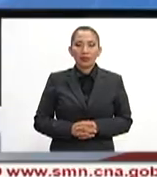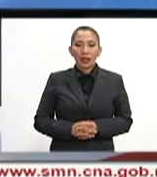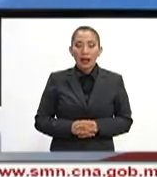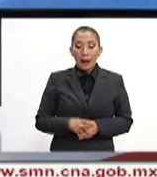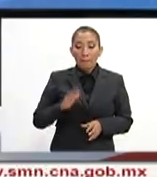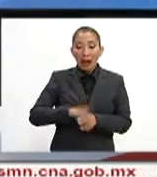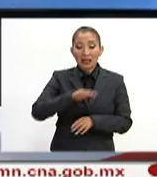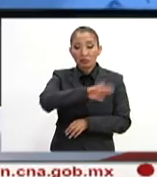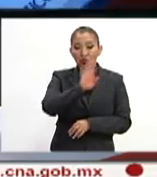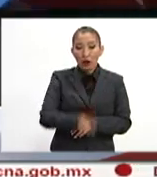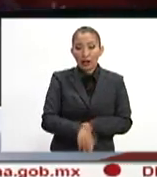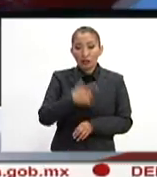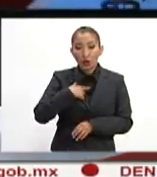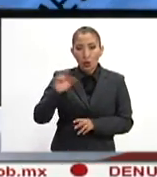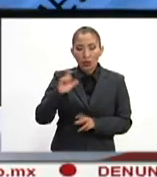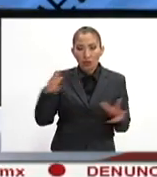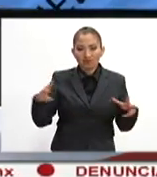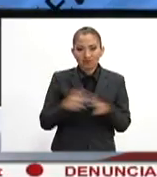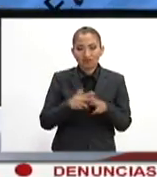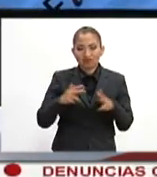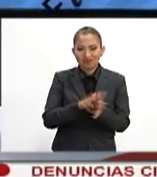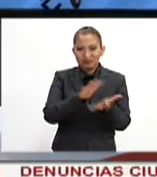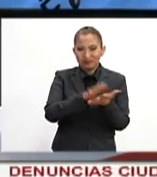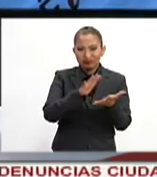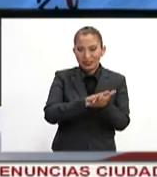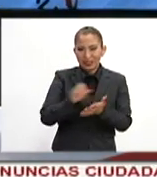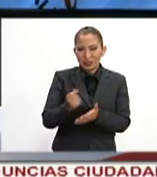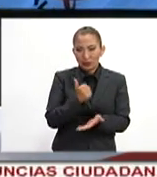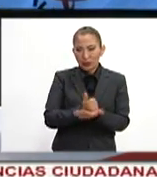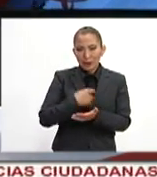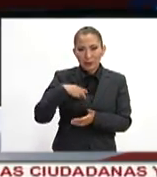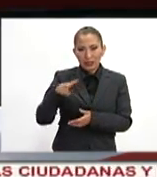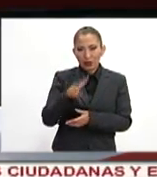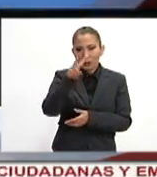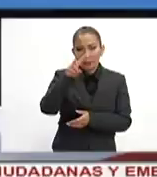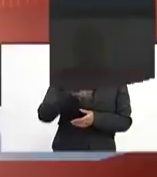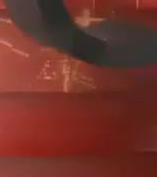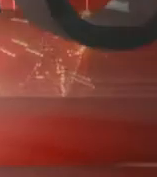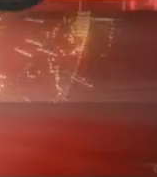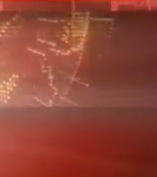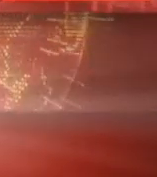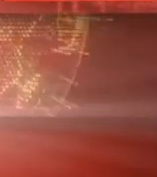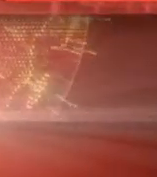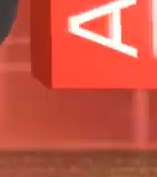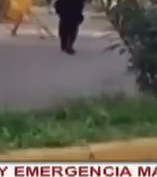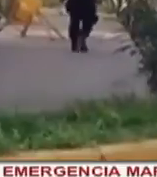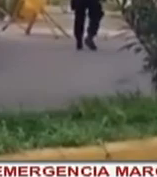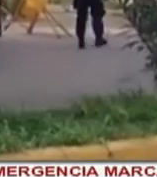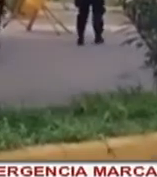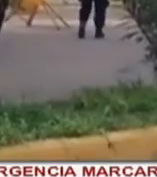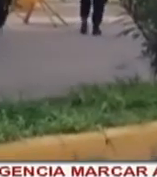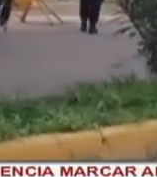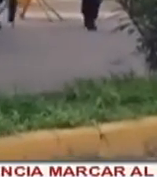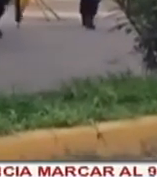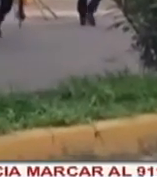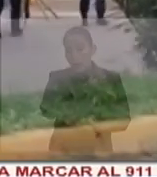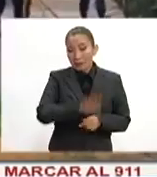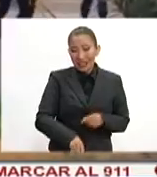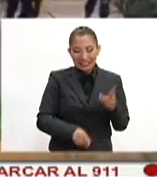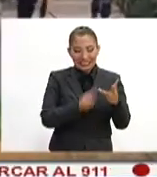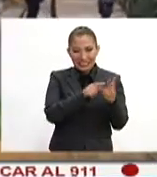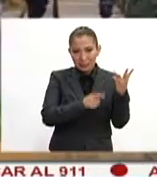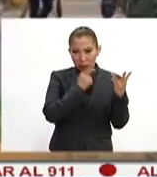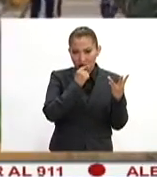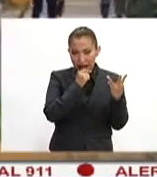Aumentó el número de muertos tras el enfrentamiento en el penal de Ciudad Victoria, Tamaulipas. Al menos 7 personas murieron, 3 de